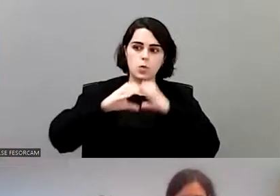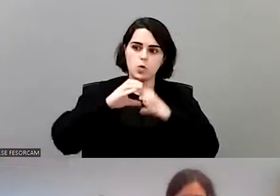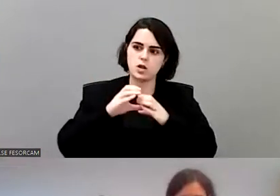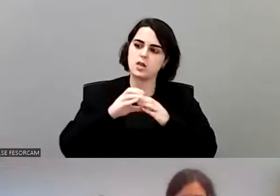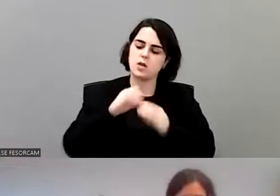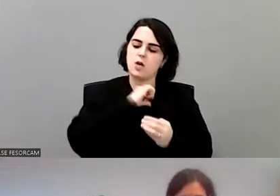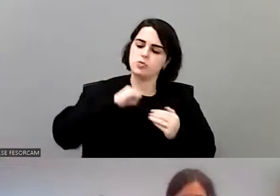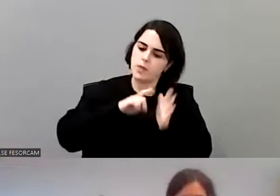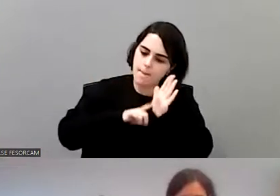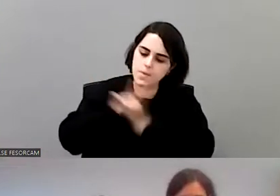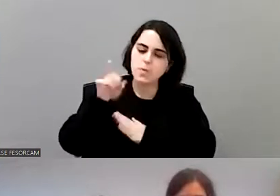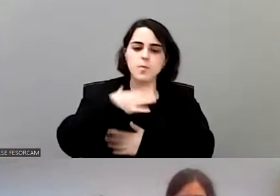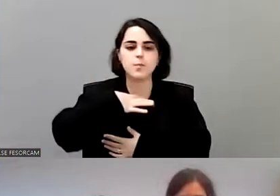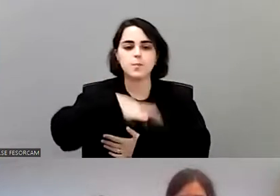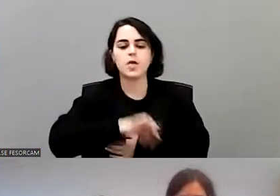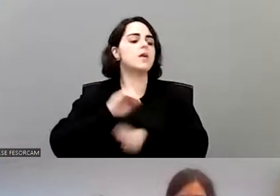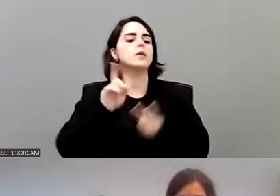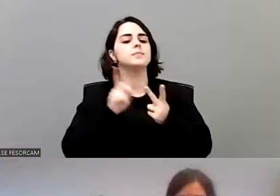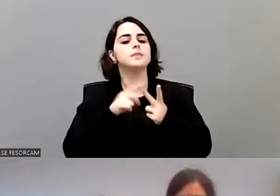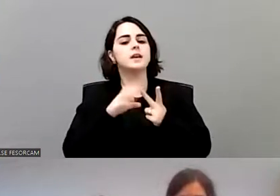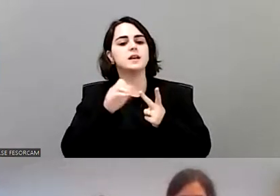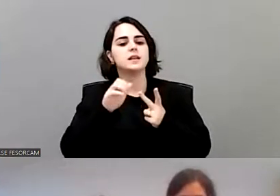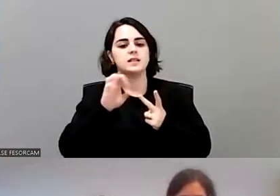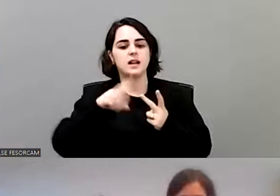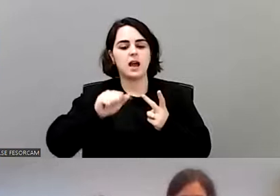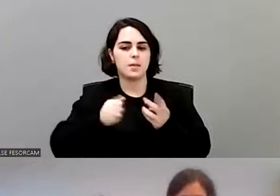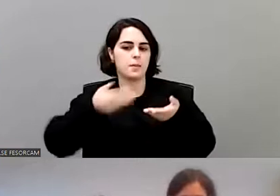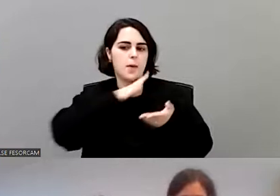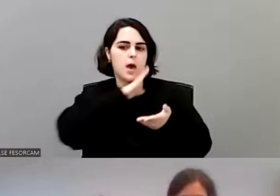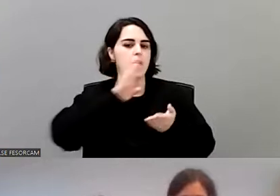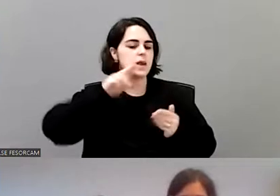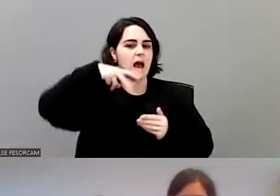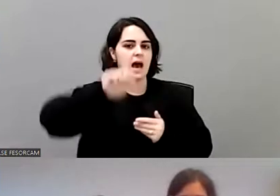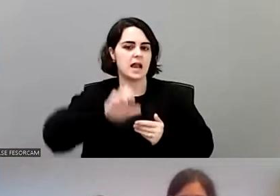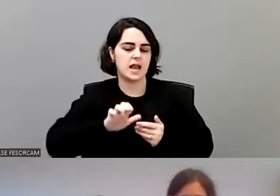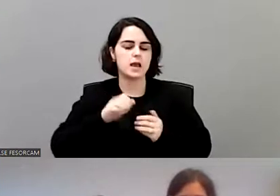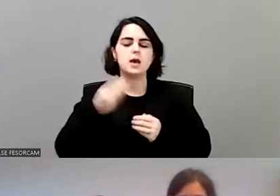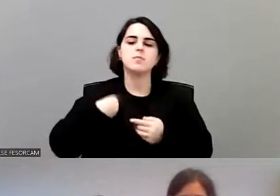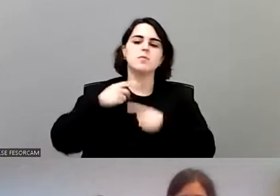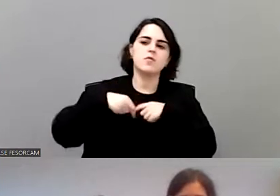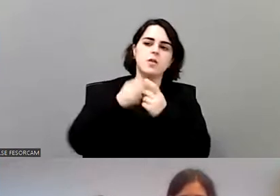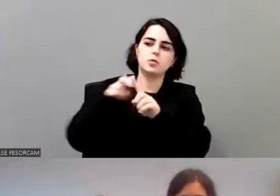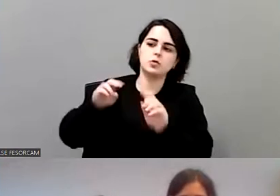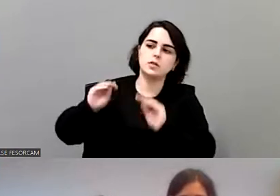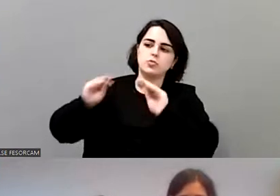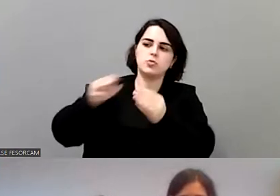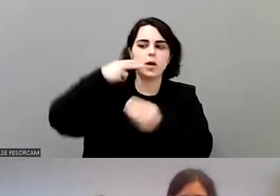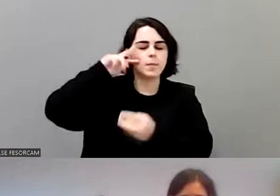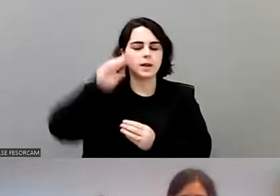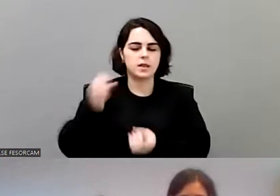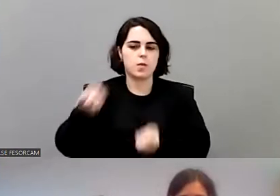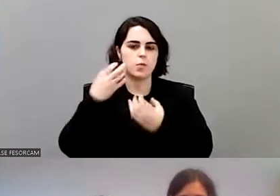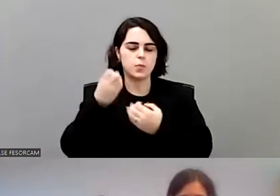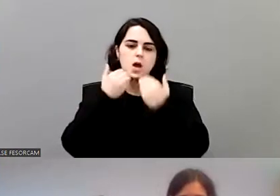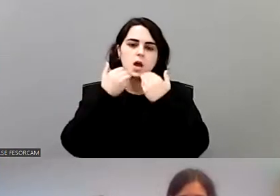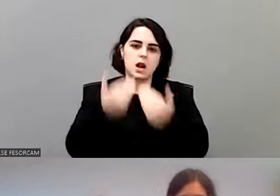autonomía. Seguidamente, Cristina Rodríguez, mamá de Anne, como familiar nos ofrecerá su visión y experiencia en la importancia